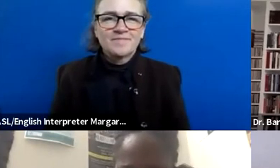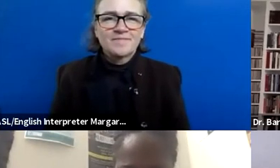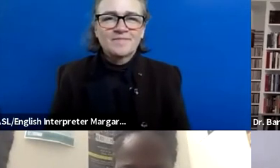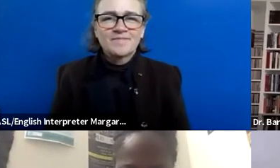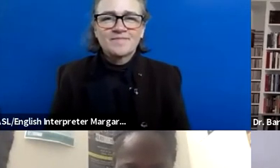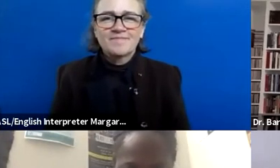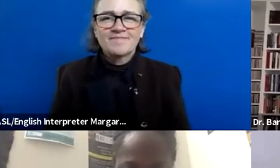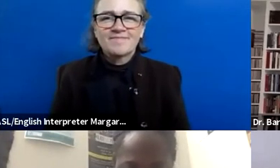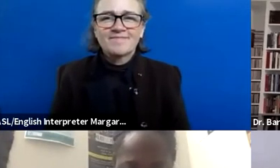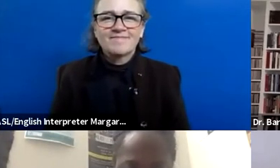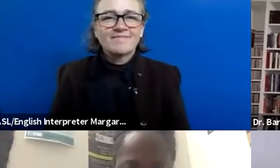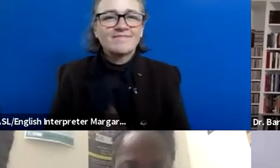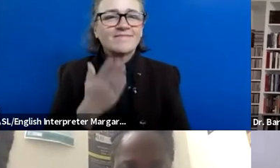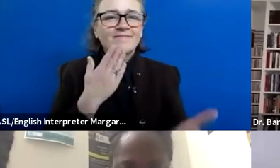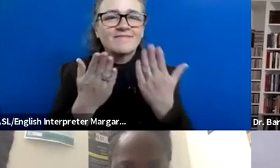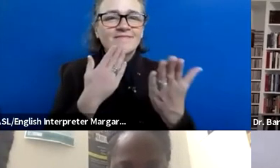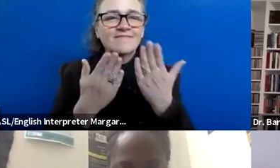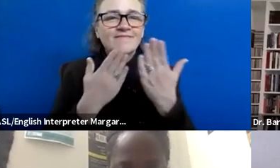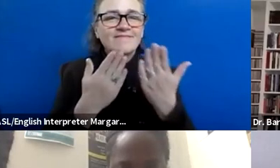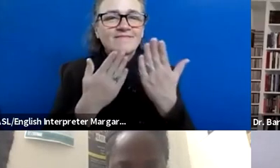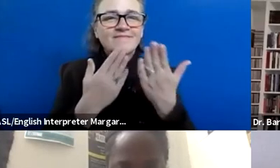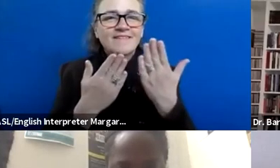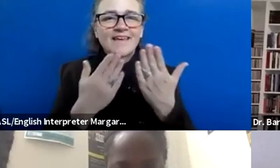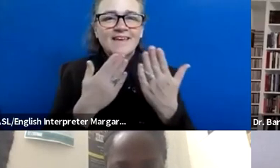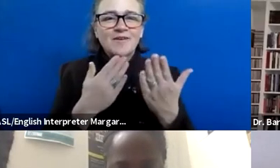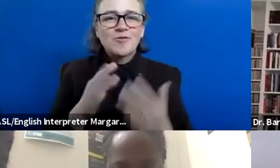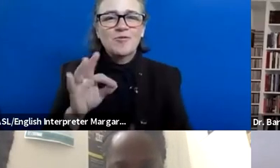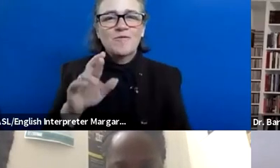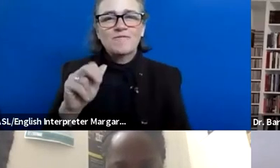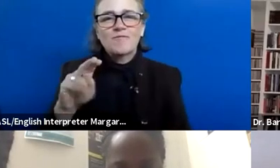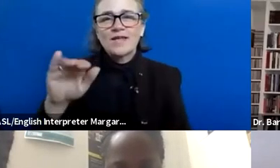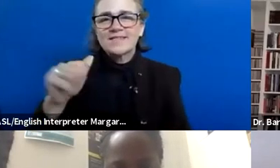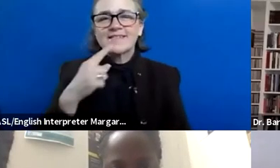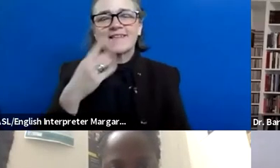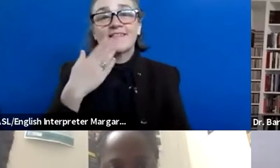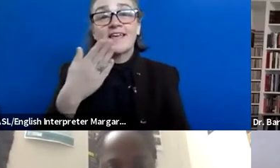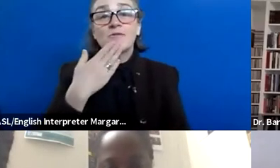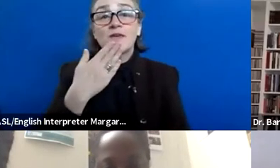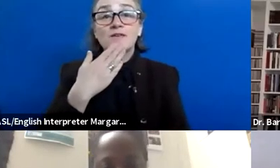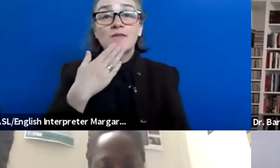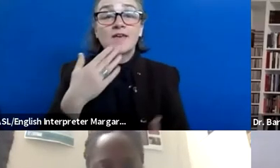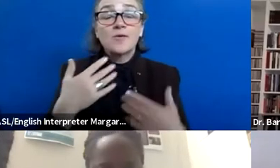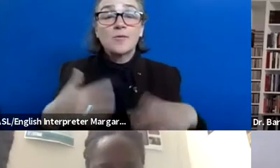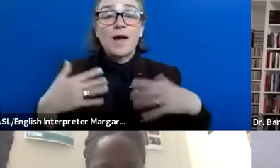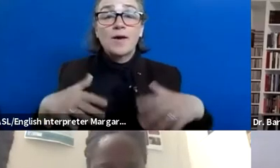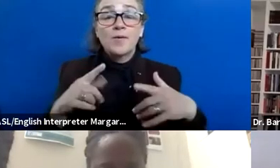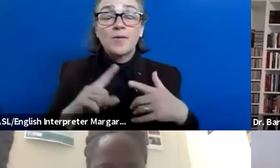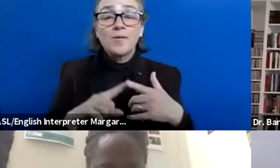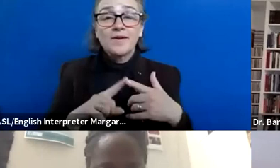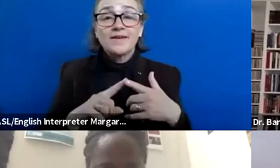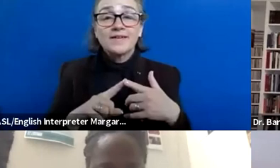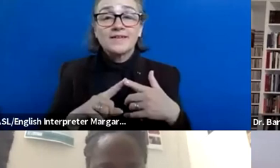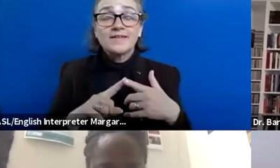Okay, thank you all. Claro que I'm going to sí, end it. esto es un desafío porque aquí no están acostumbrados siquiera que una mujer negra diga que quiere